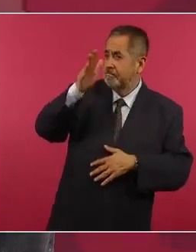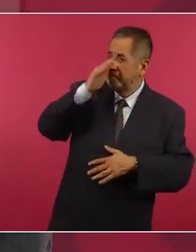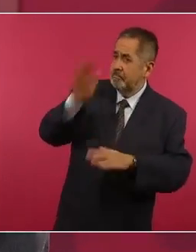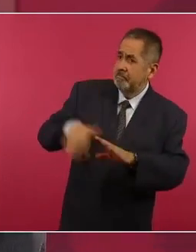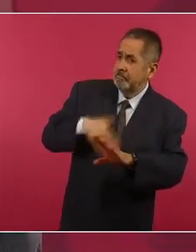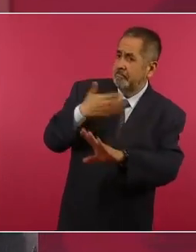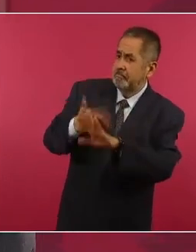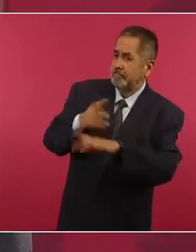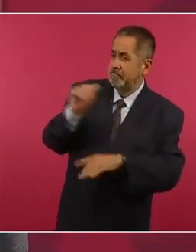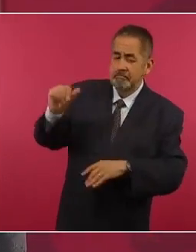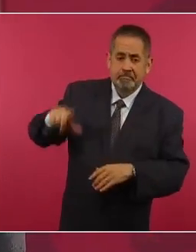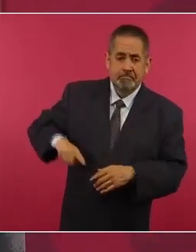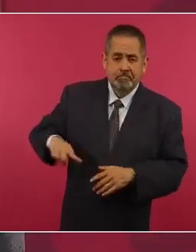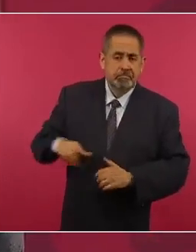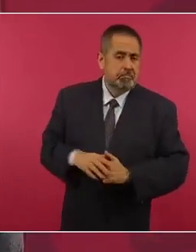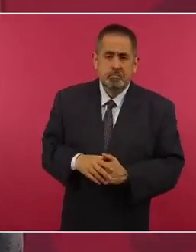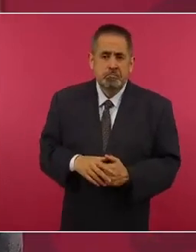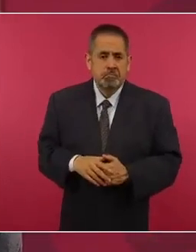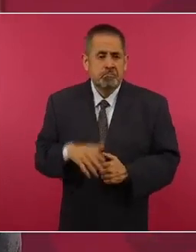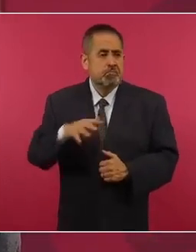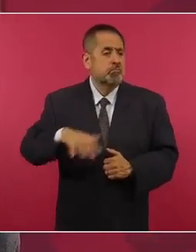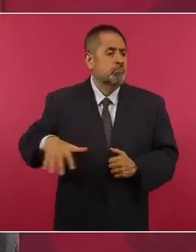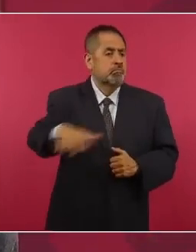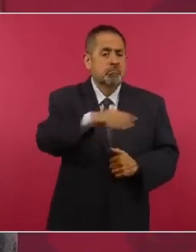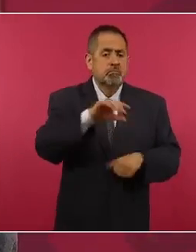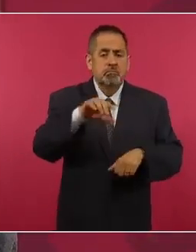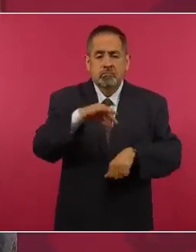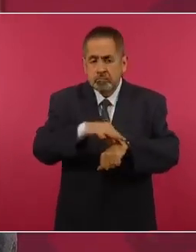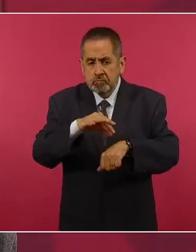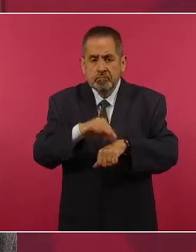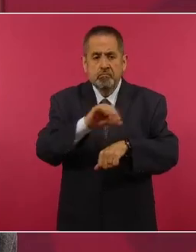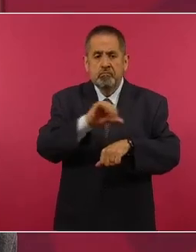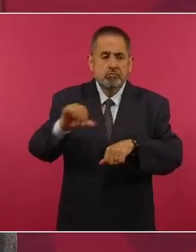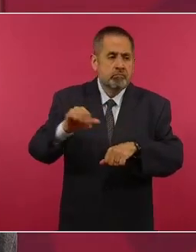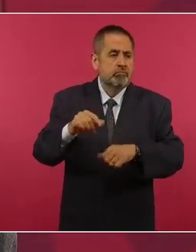de trabajadores del sector salud,